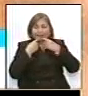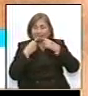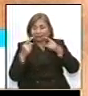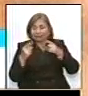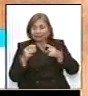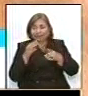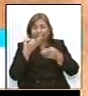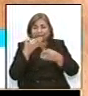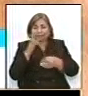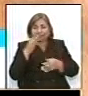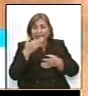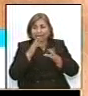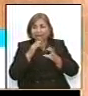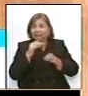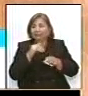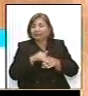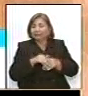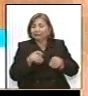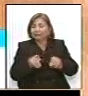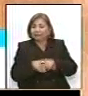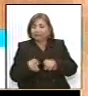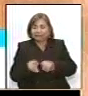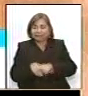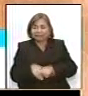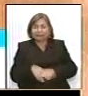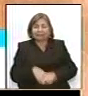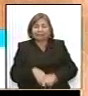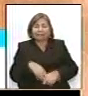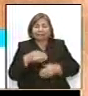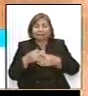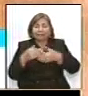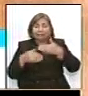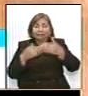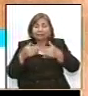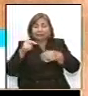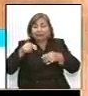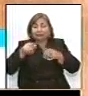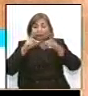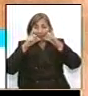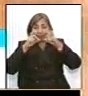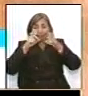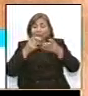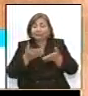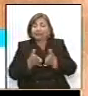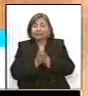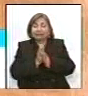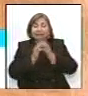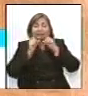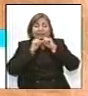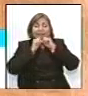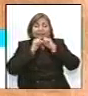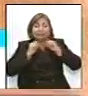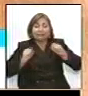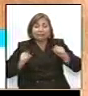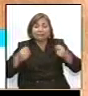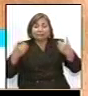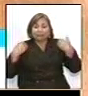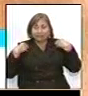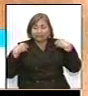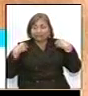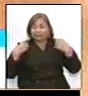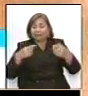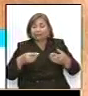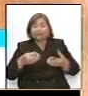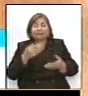página Facebook de Congresista, en la misma fecha que fueron tomadas. Posteriormente, estas fotografías fueron solicitadas por la secretaria del despacho, quien era la